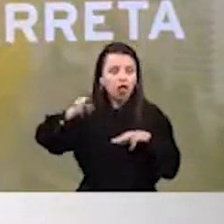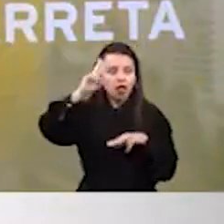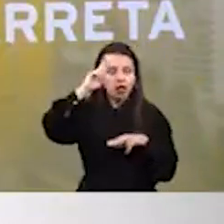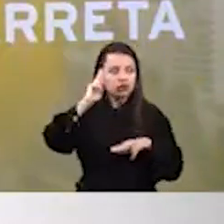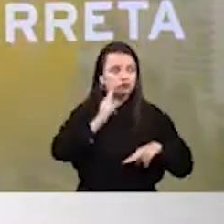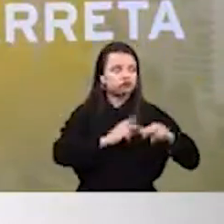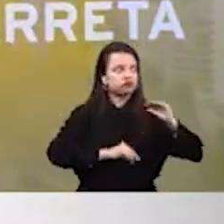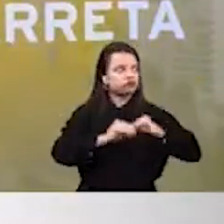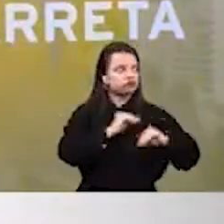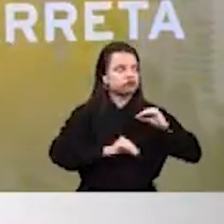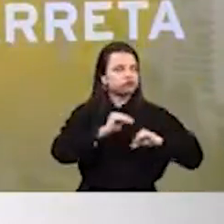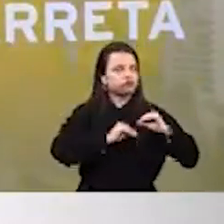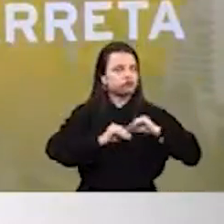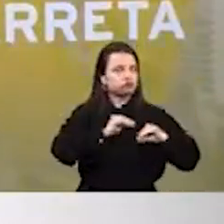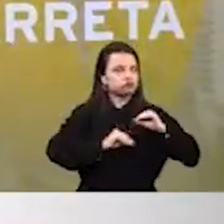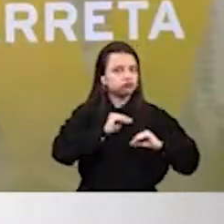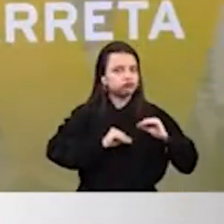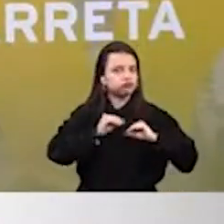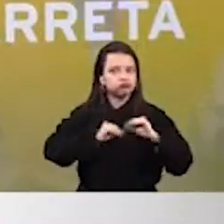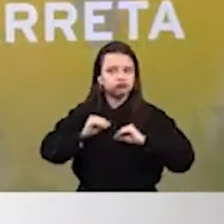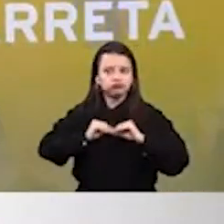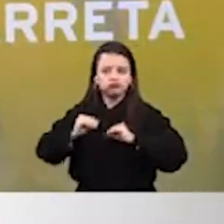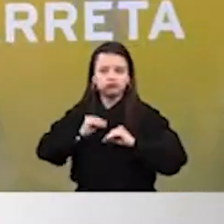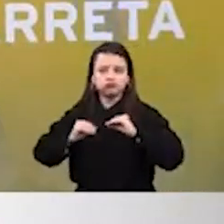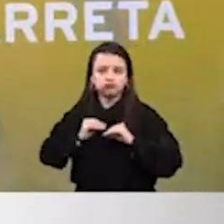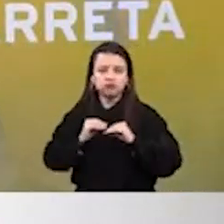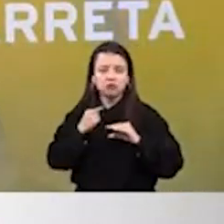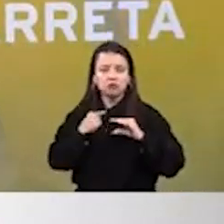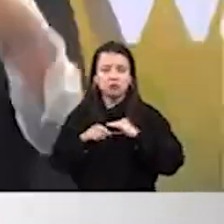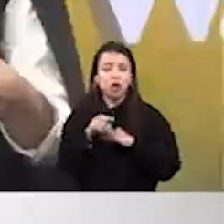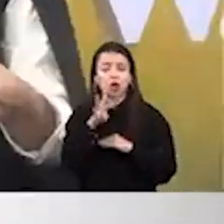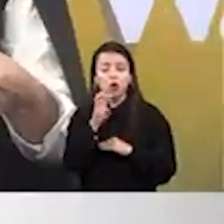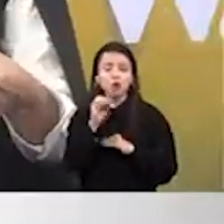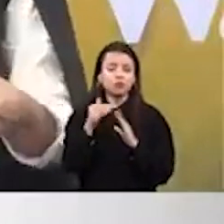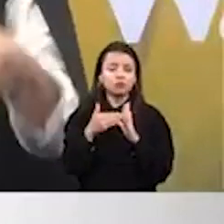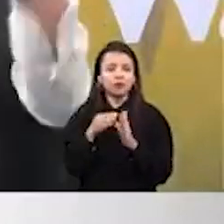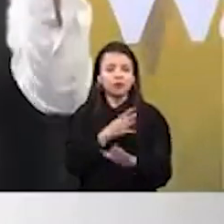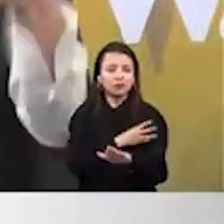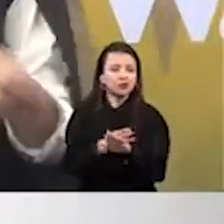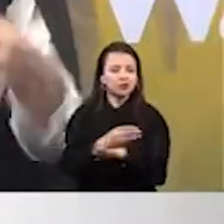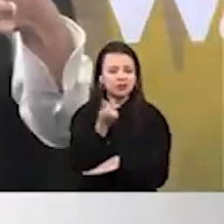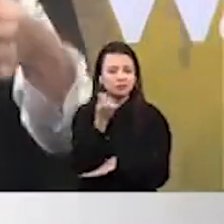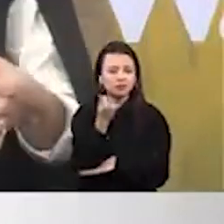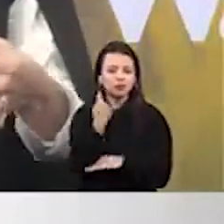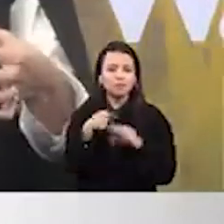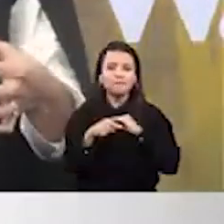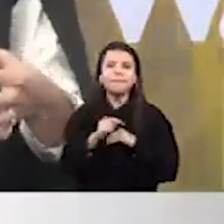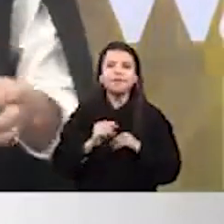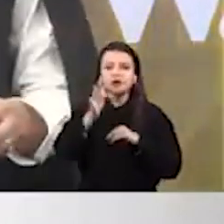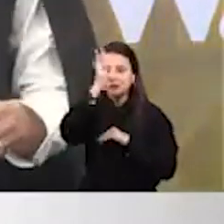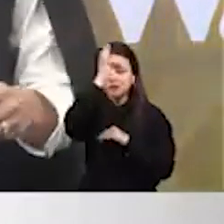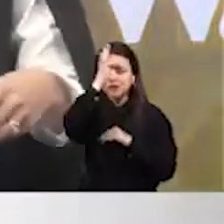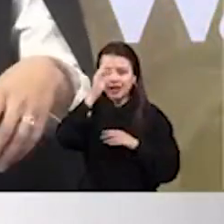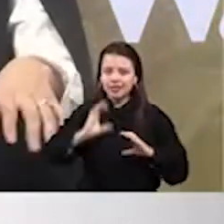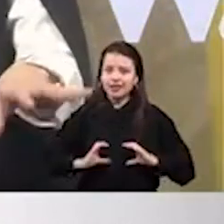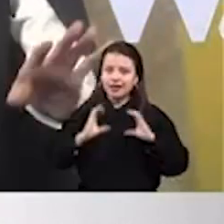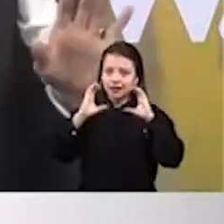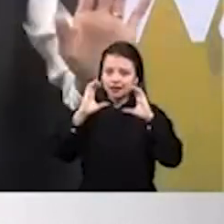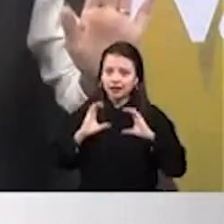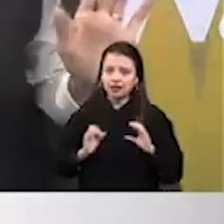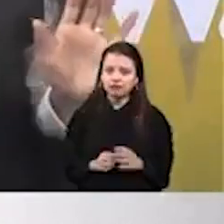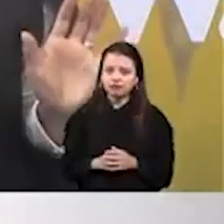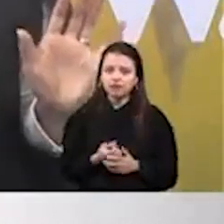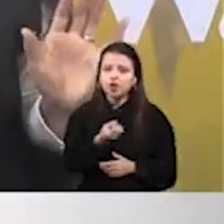Salud que giraron 90 mil millones de pesos, no es cualquier cifra, 90 mil millones de pesos para el hospital de Florencia Caquetá, y como